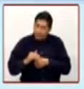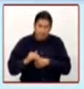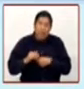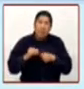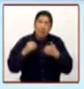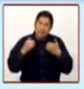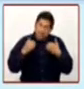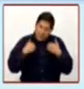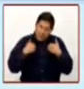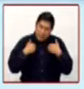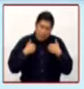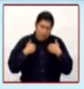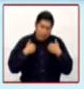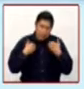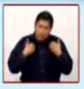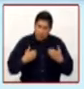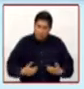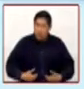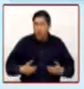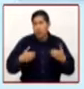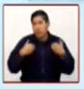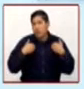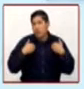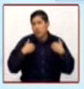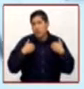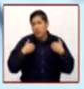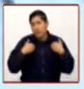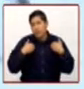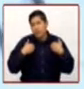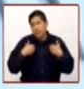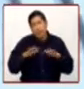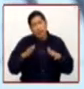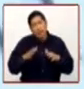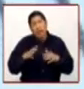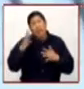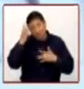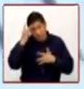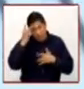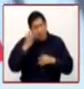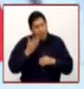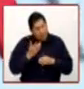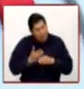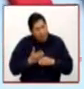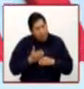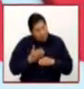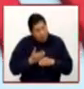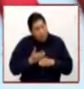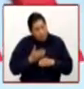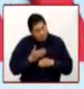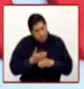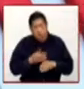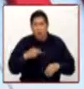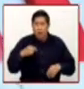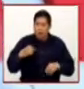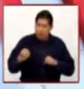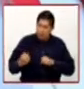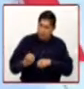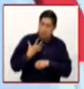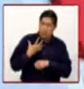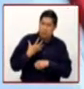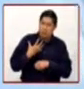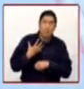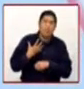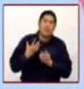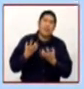del estado físico y del comportamiento. Si bien su salud está mejorando, que la familia y por supuesto nosotros que hemos conocido el